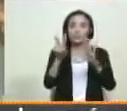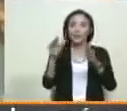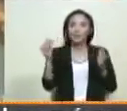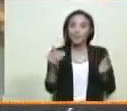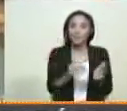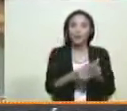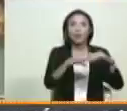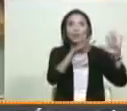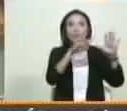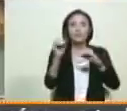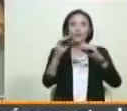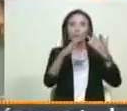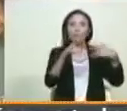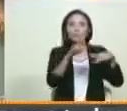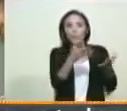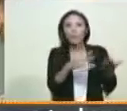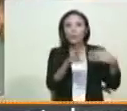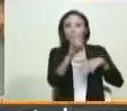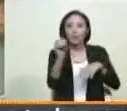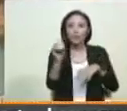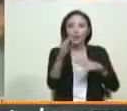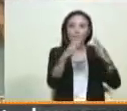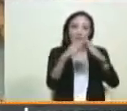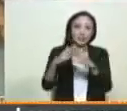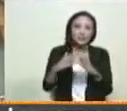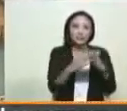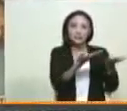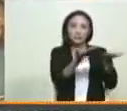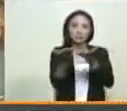87.970 hogares de la patria.